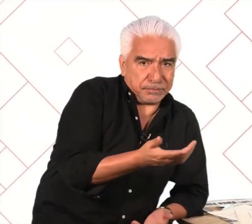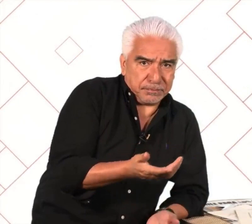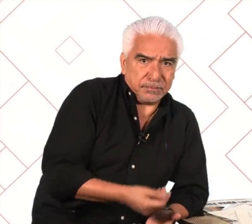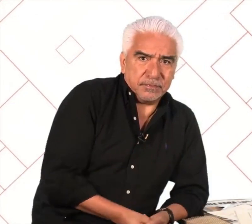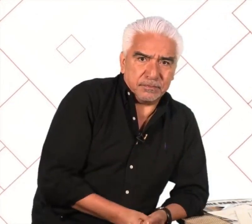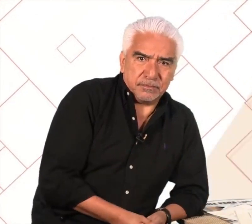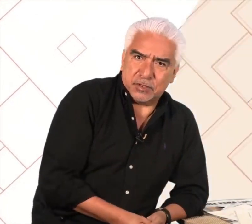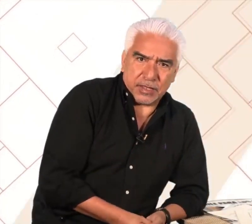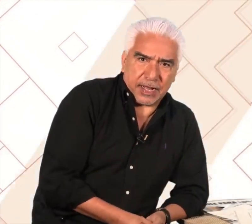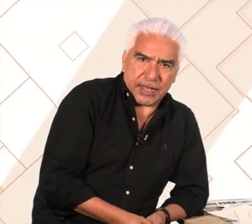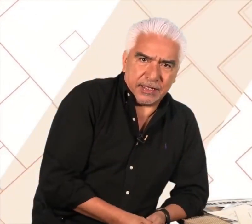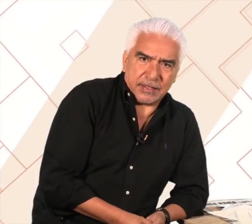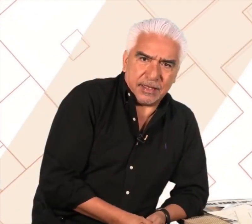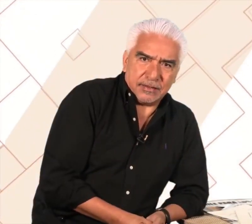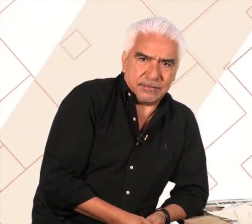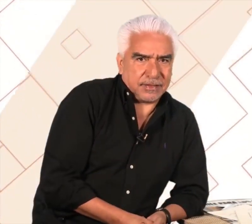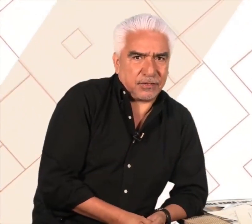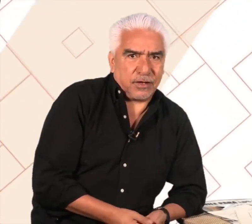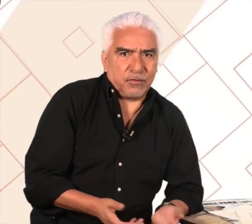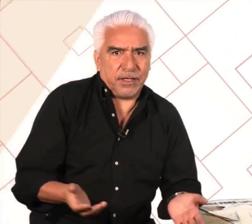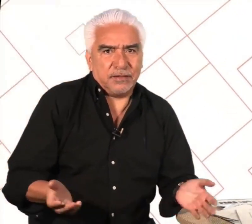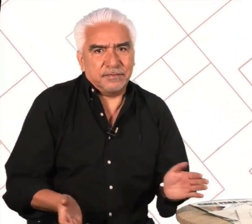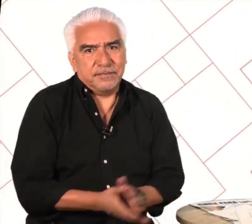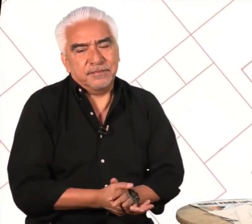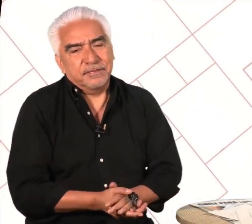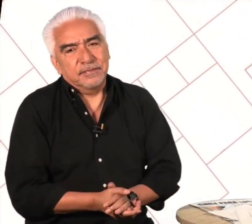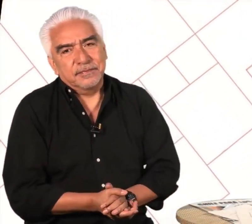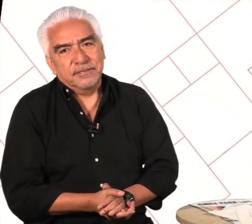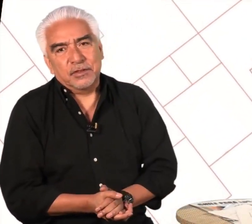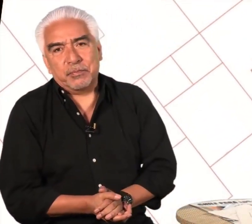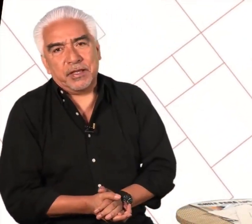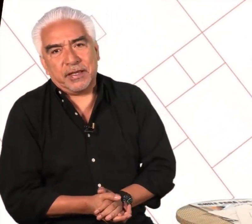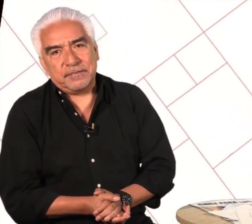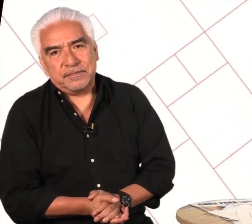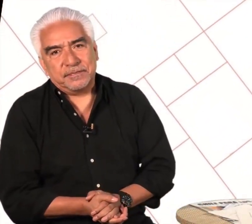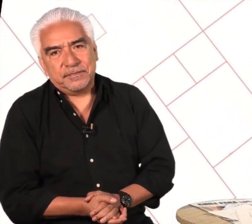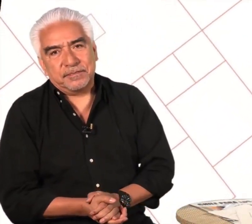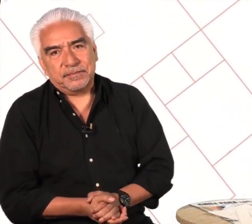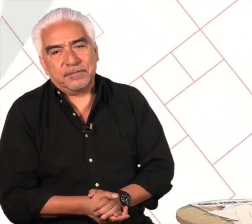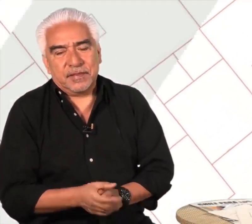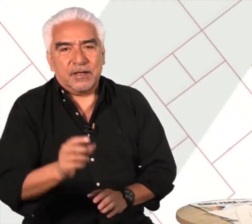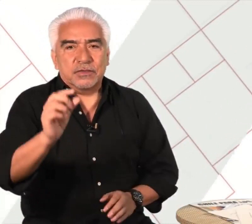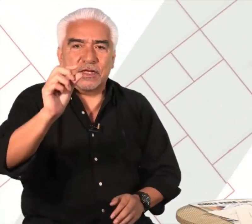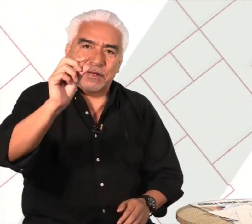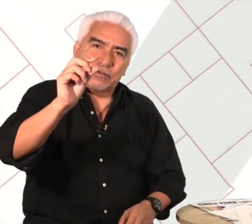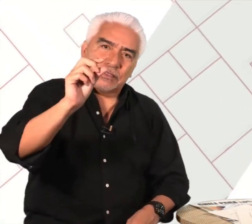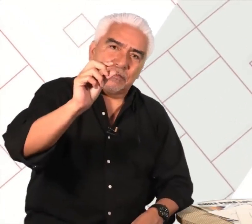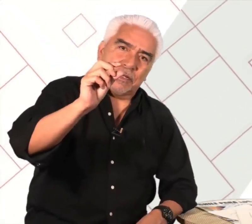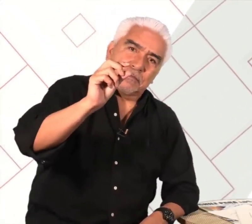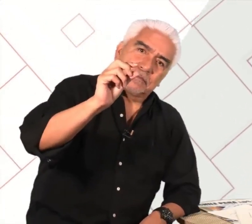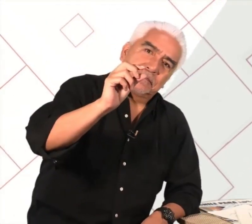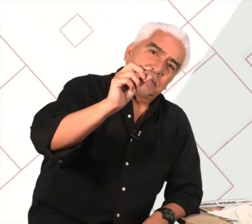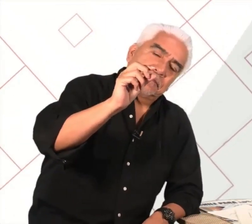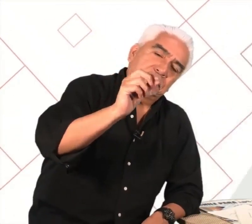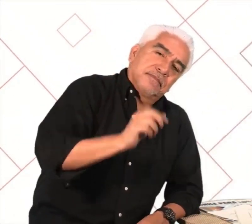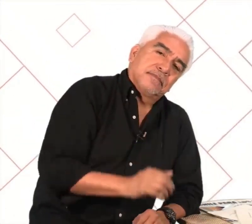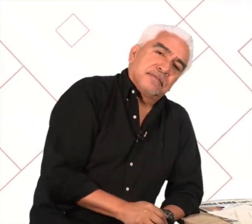pentonta no da la carita. Está toda güey. No puede. Tiene un cerebrito así,